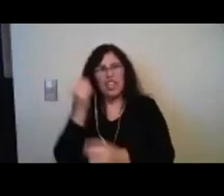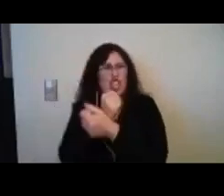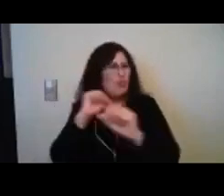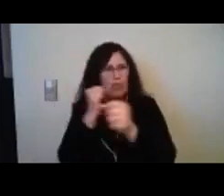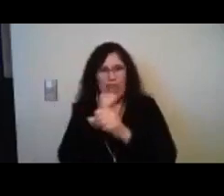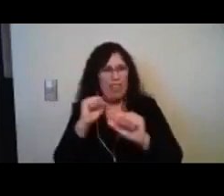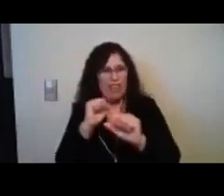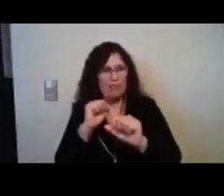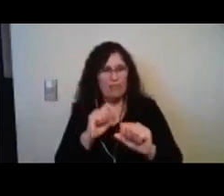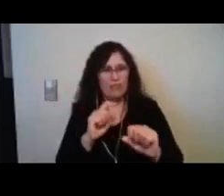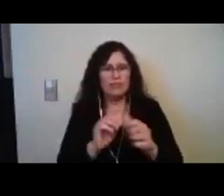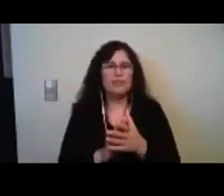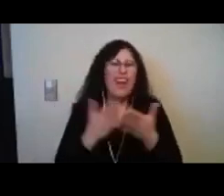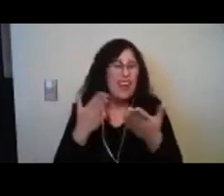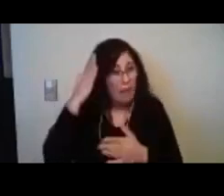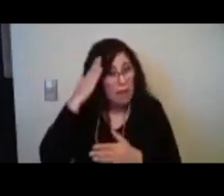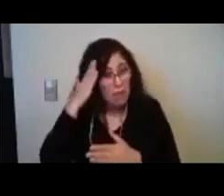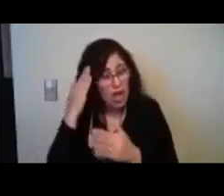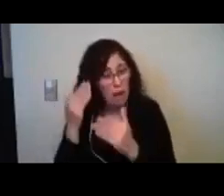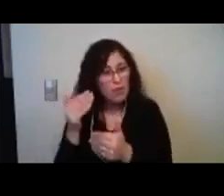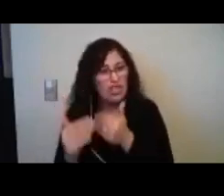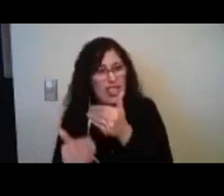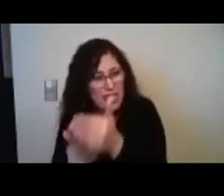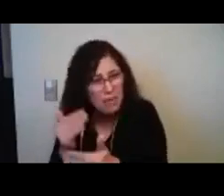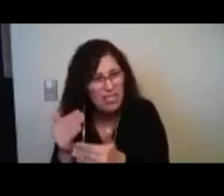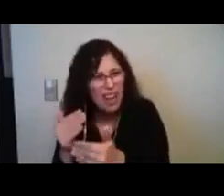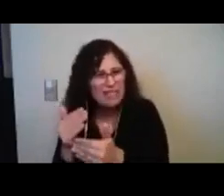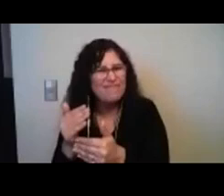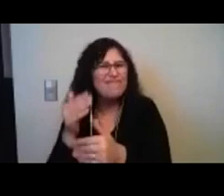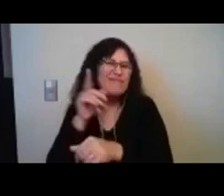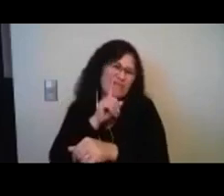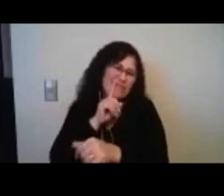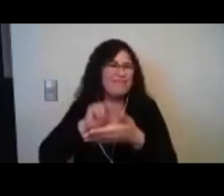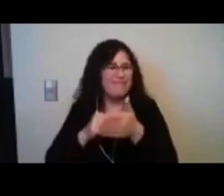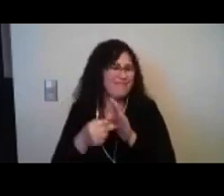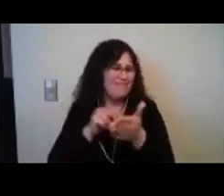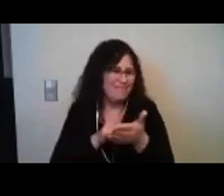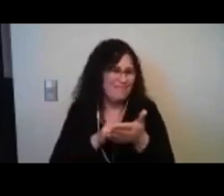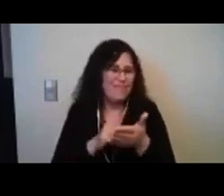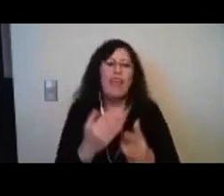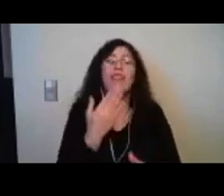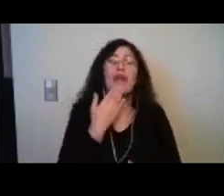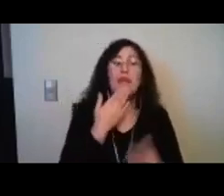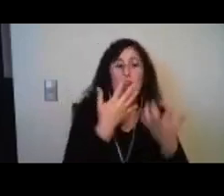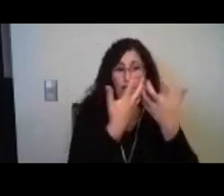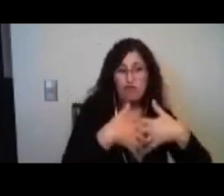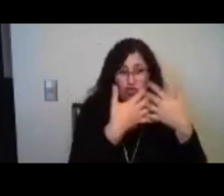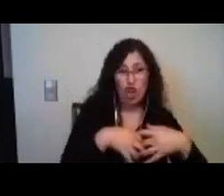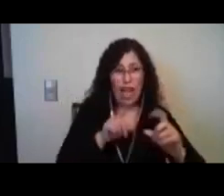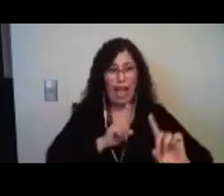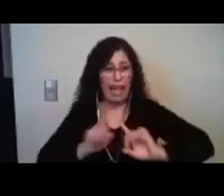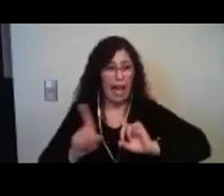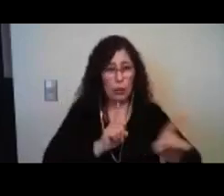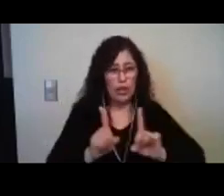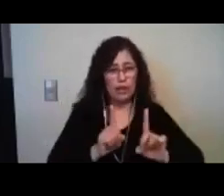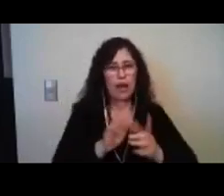más, ¿ya? Porque esta memoria procedimental está alterada. Lo mismo están alteradas las funciones ejecutivas de